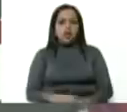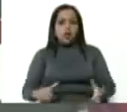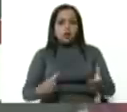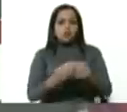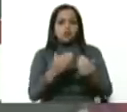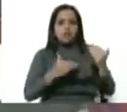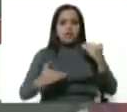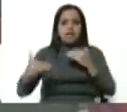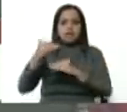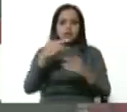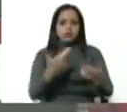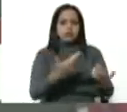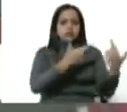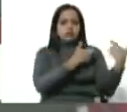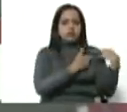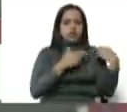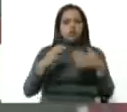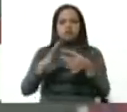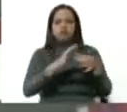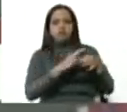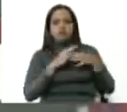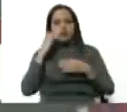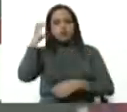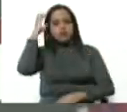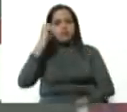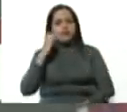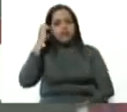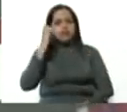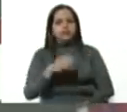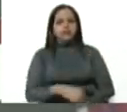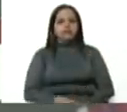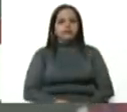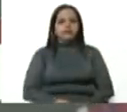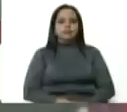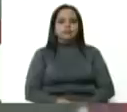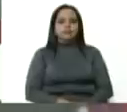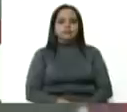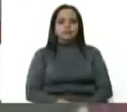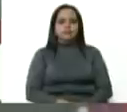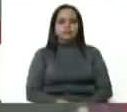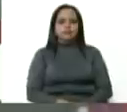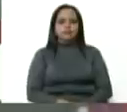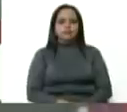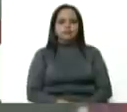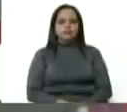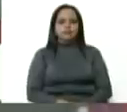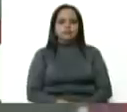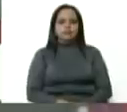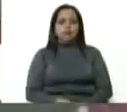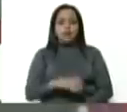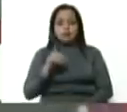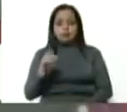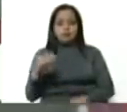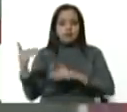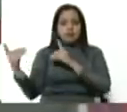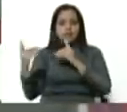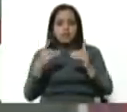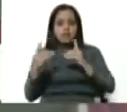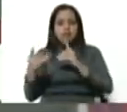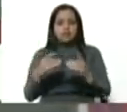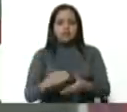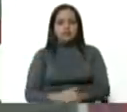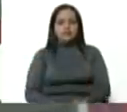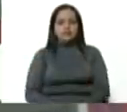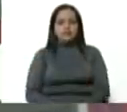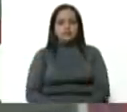representante Josep Borrell, el alto representante de la Unión Europea, y que en esa conversación,